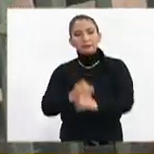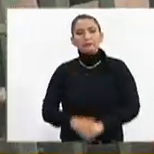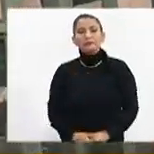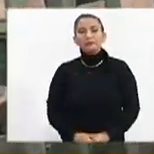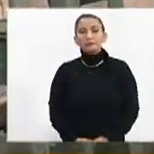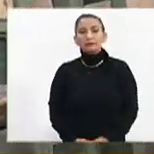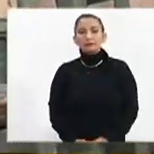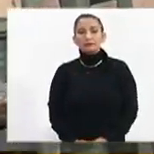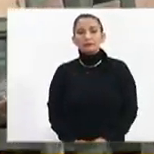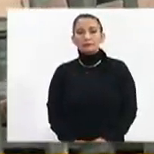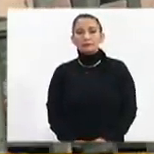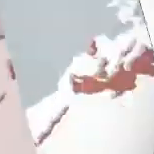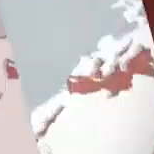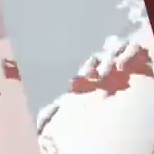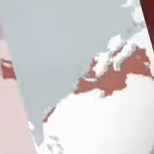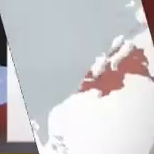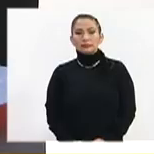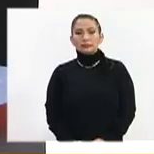internacionales.